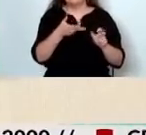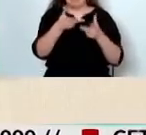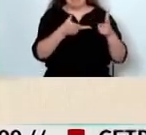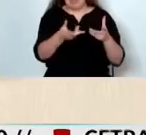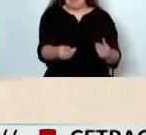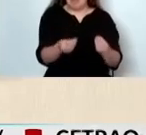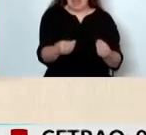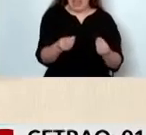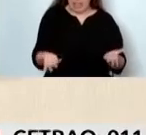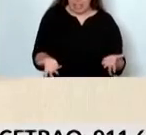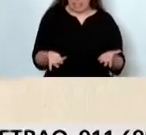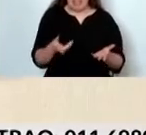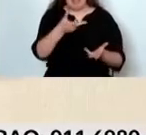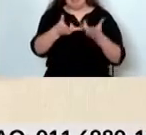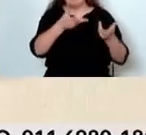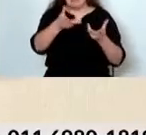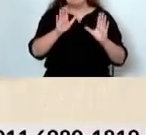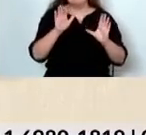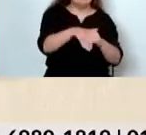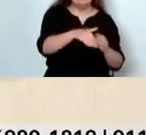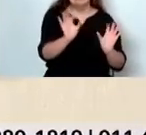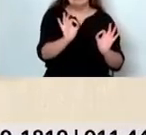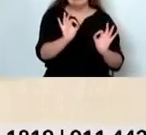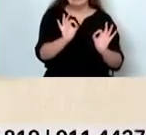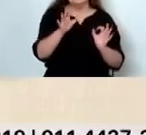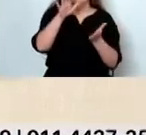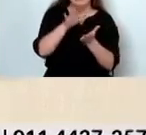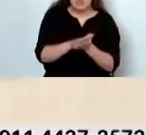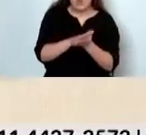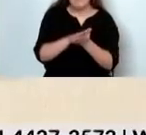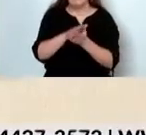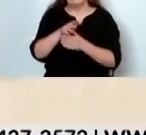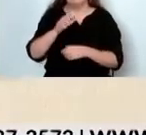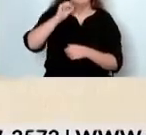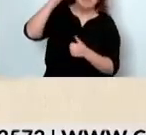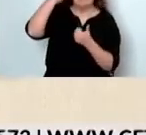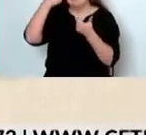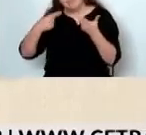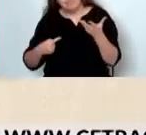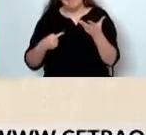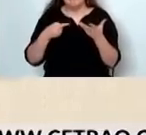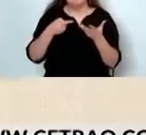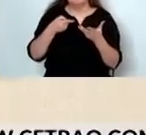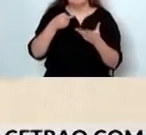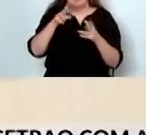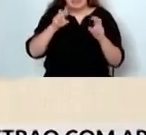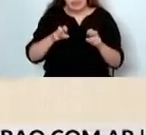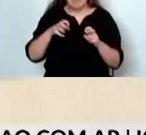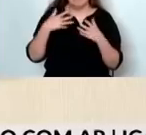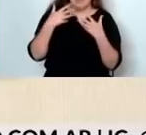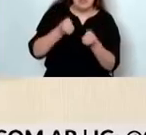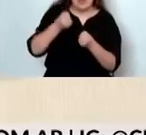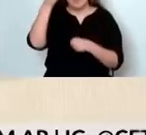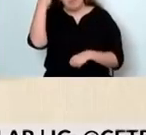o mejor no tocar, no meternos, de suicidio. Muchas enfermedades mentales, patologías mentales, la salud